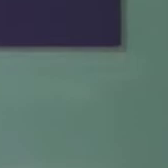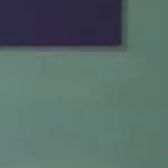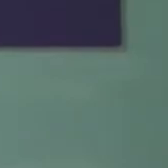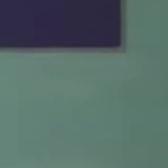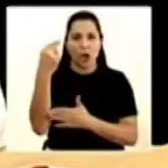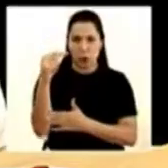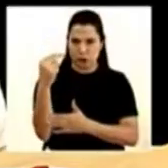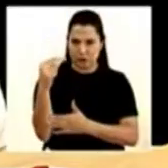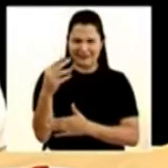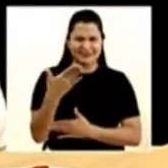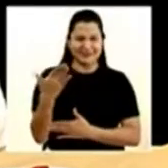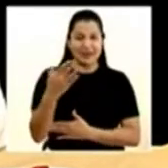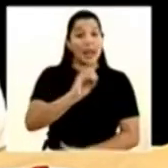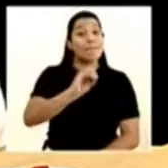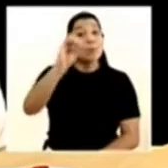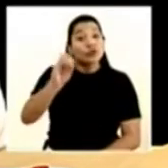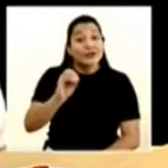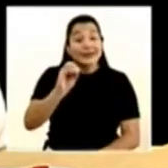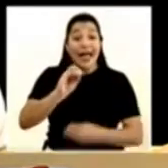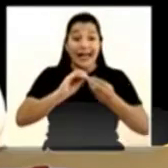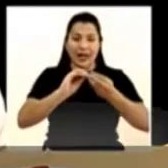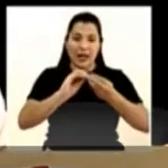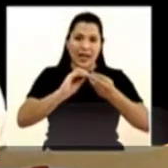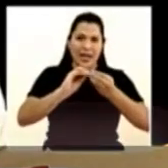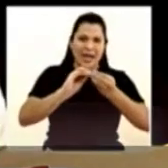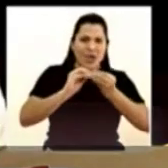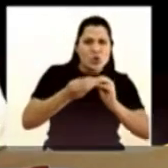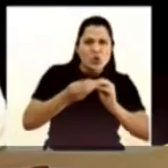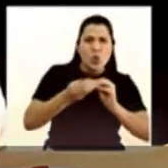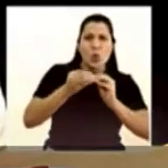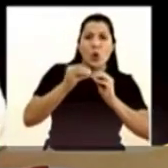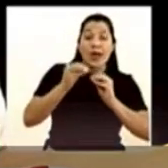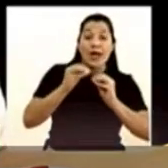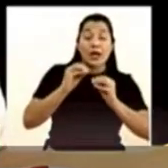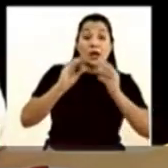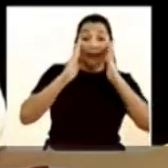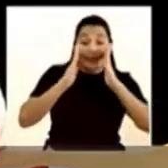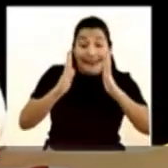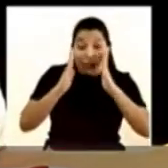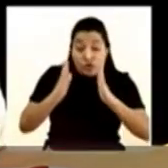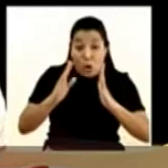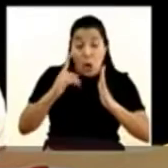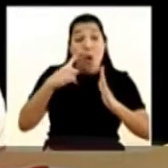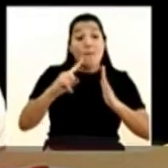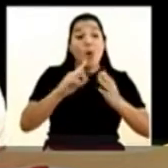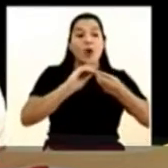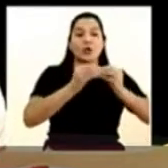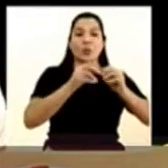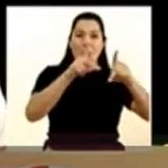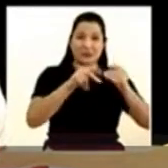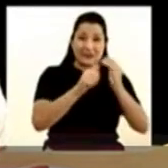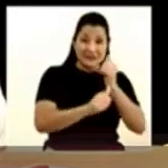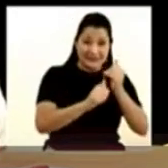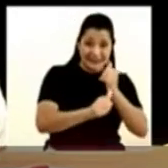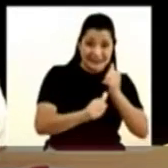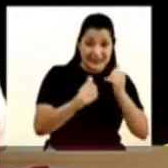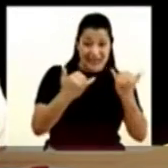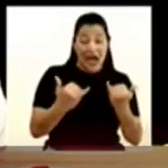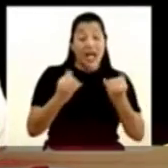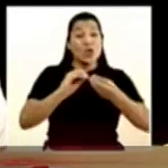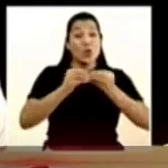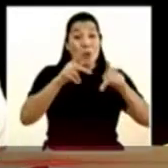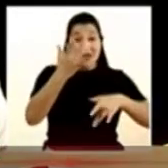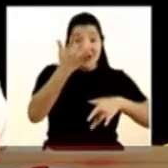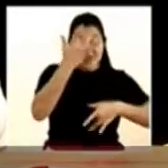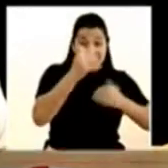El porcentaje de consultas por diarreas en los servicios de emergencias del país ha disminuido de un 47%. Eso